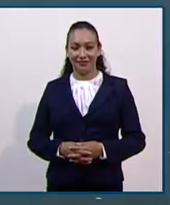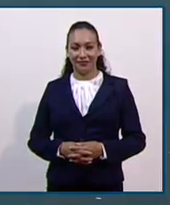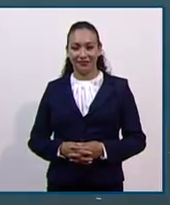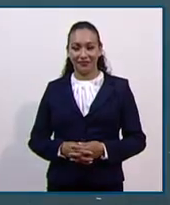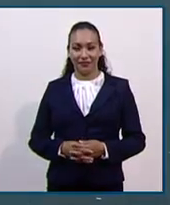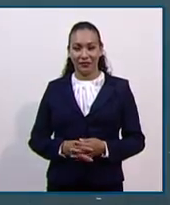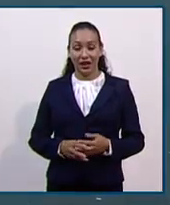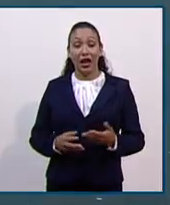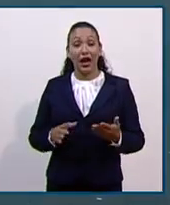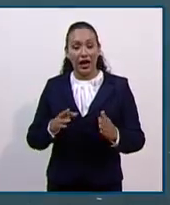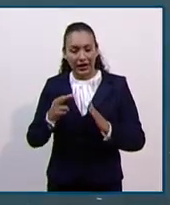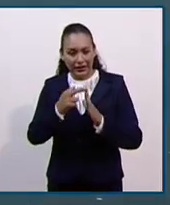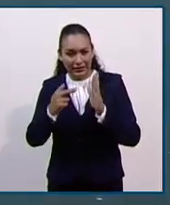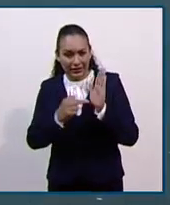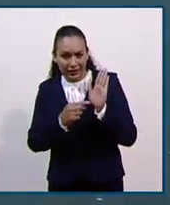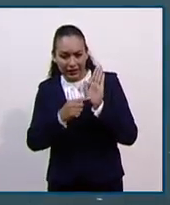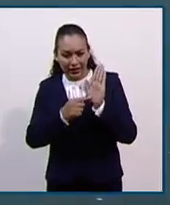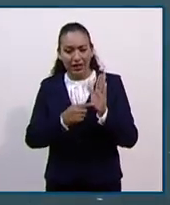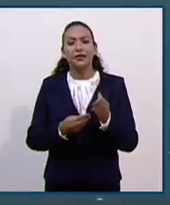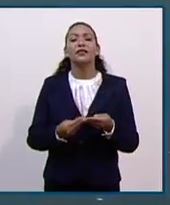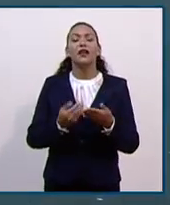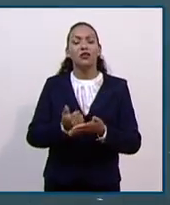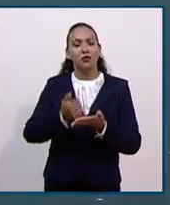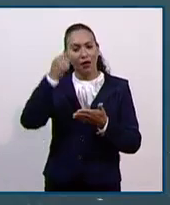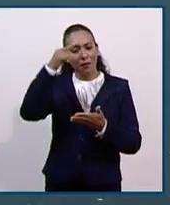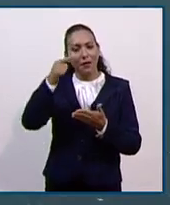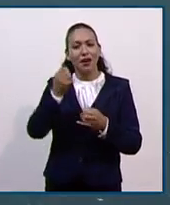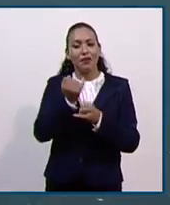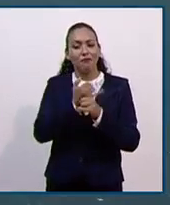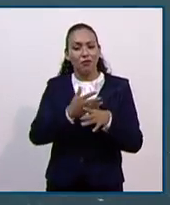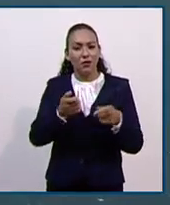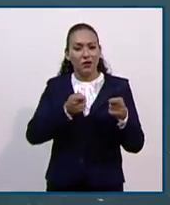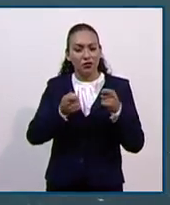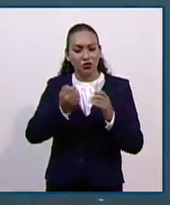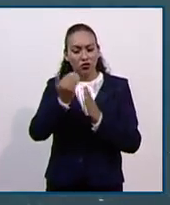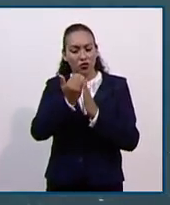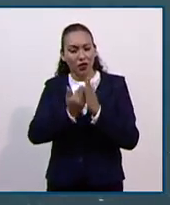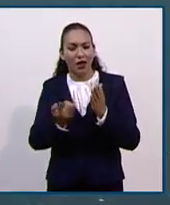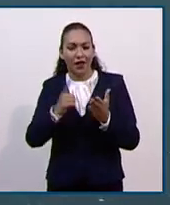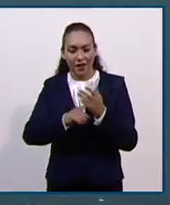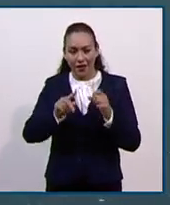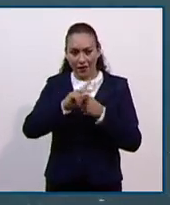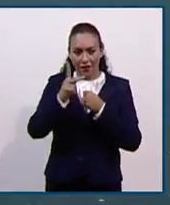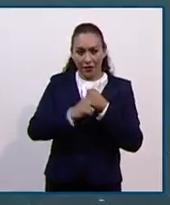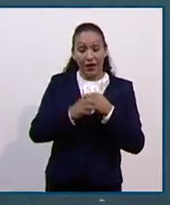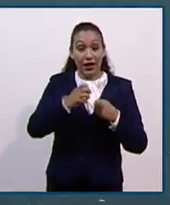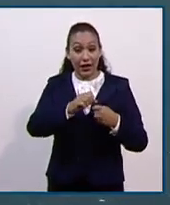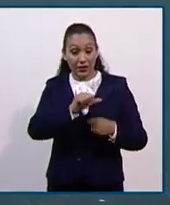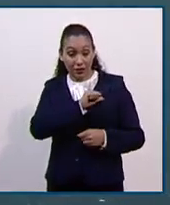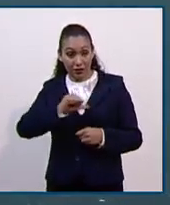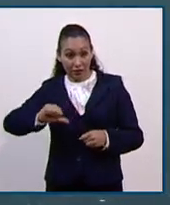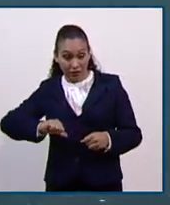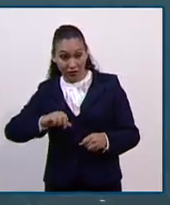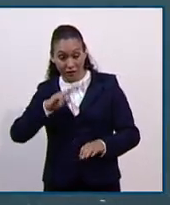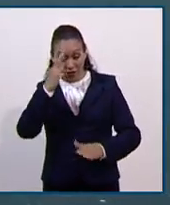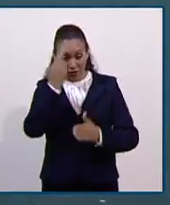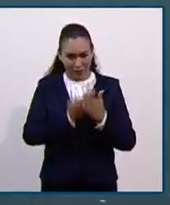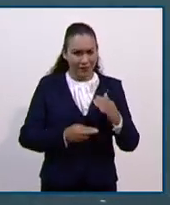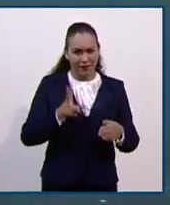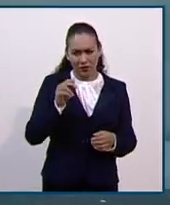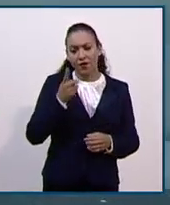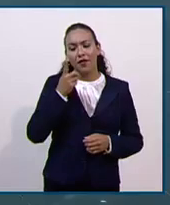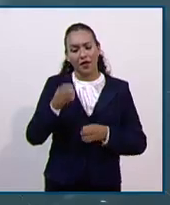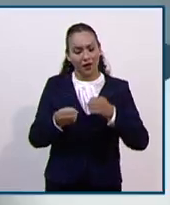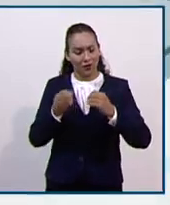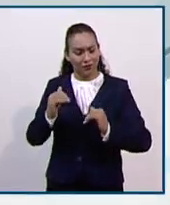Disposiciones que regulan la gestión de datos en la capital del país no violan la autonomía de las alcaldías, determinó la Suprema